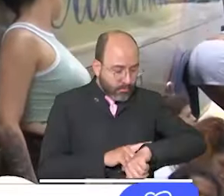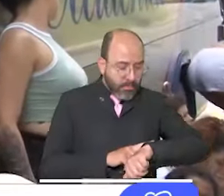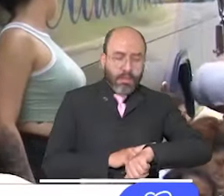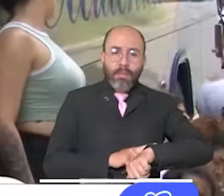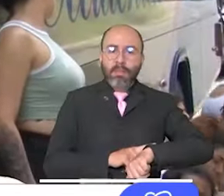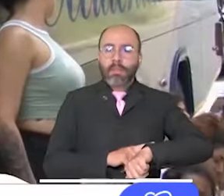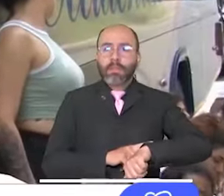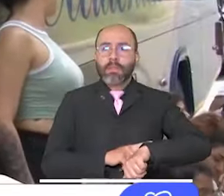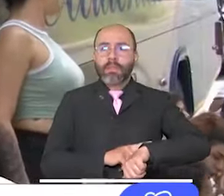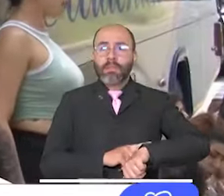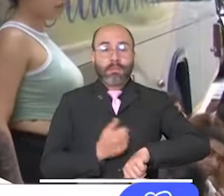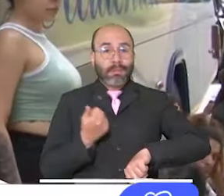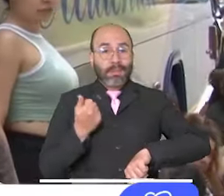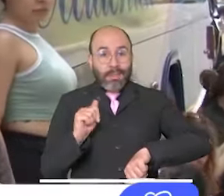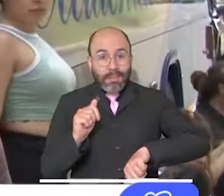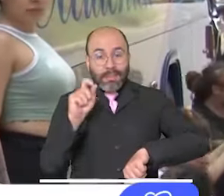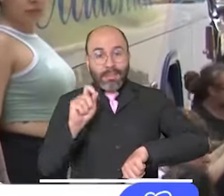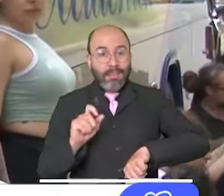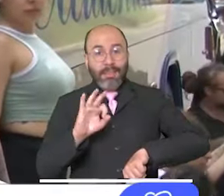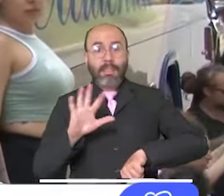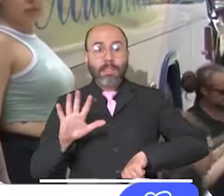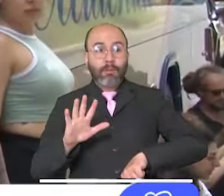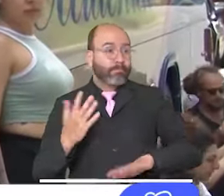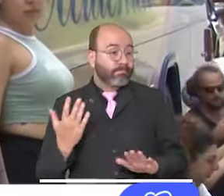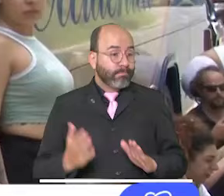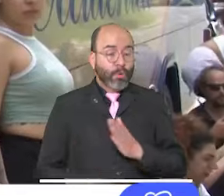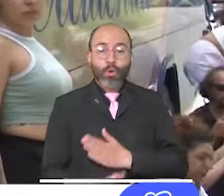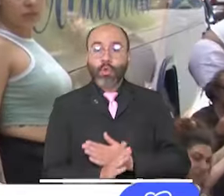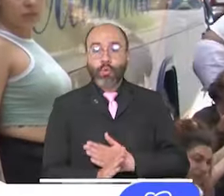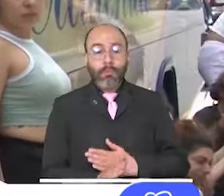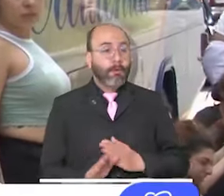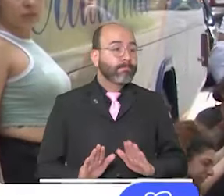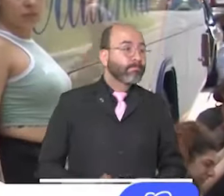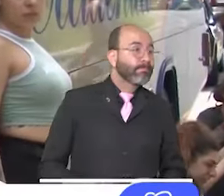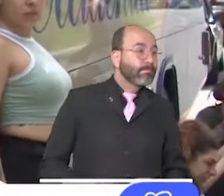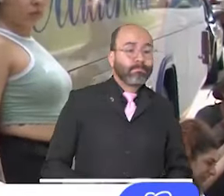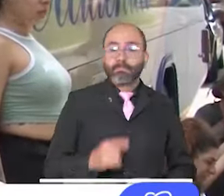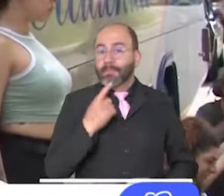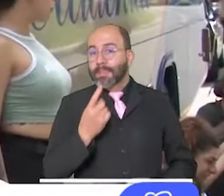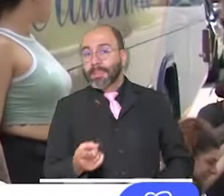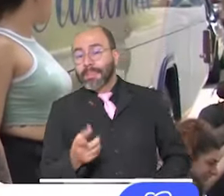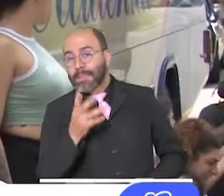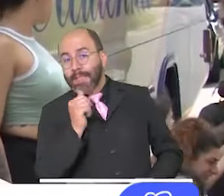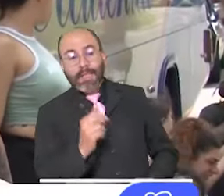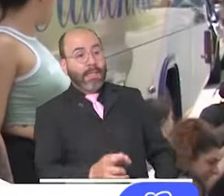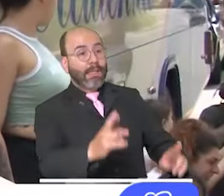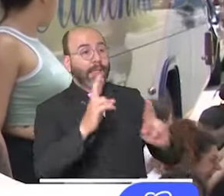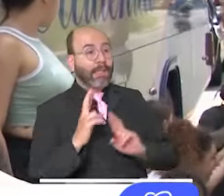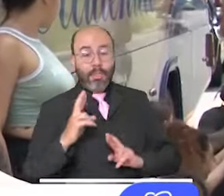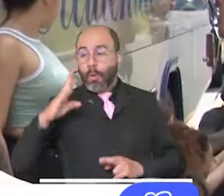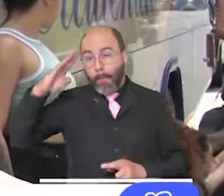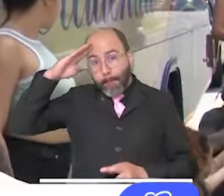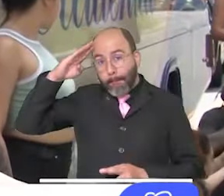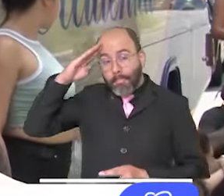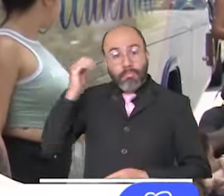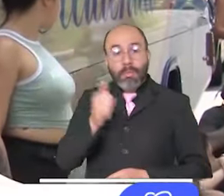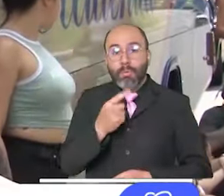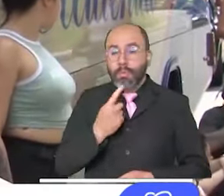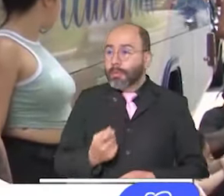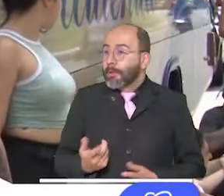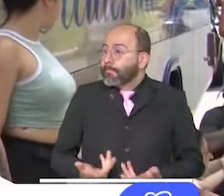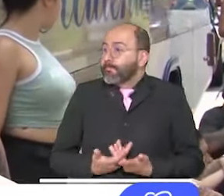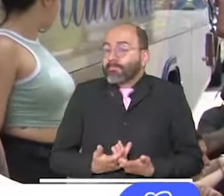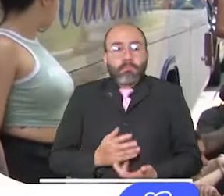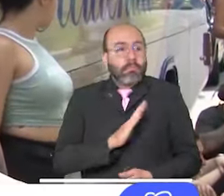las 10:35 Y todavía seguimos en vía no nos dicen absolutamente nada la policía dice que ni siquiera el